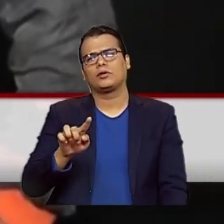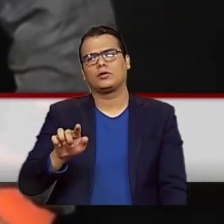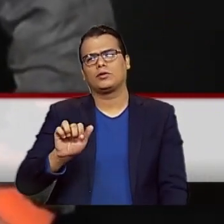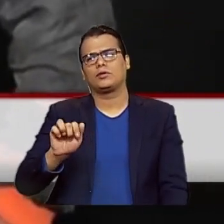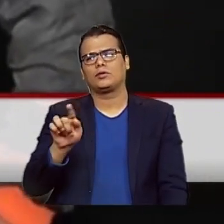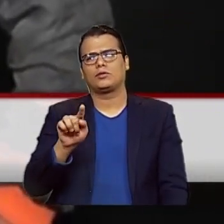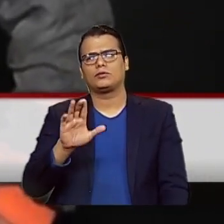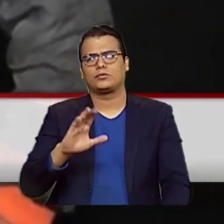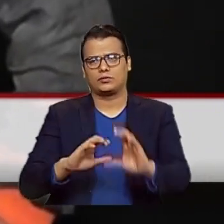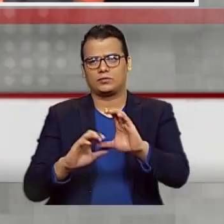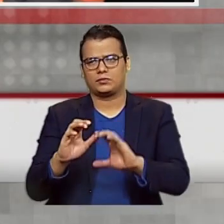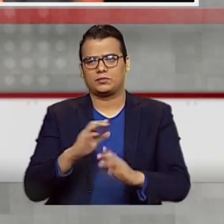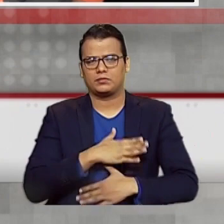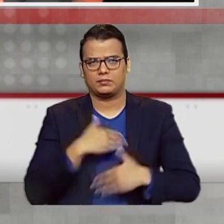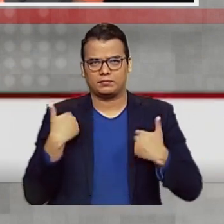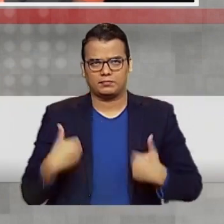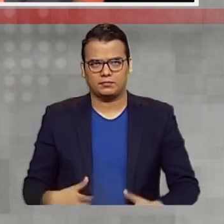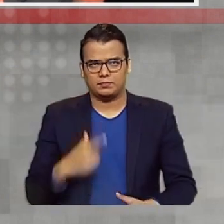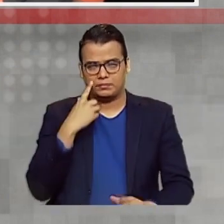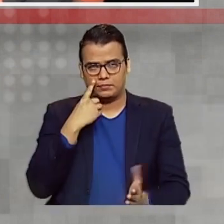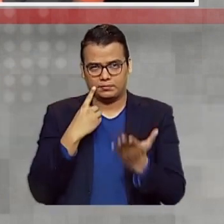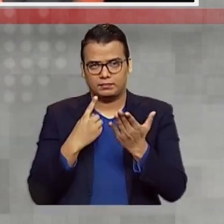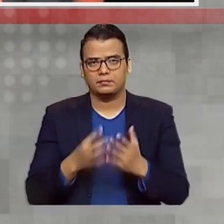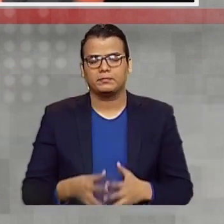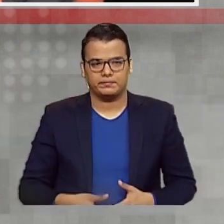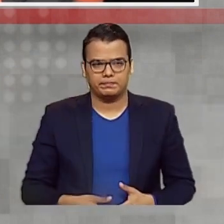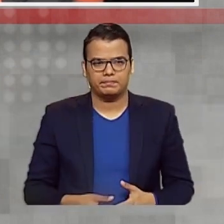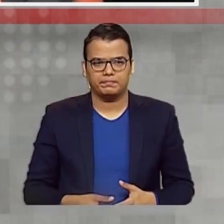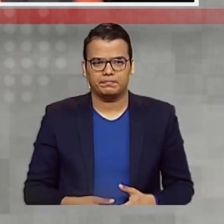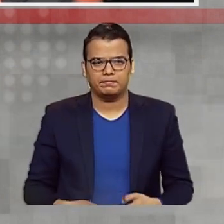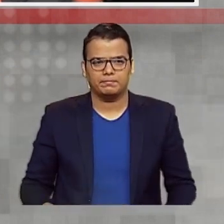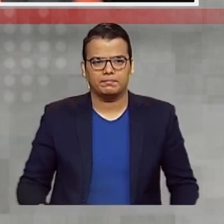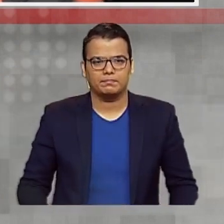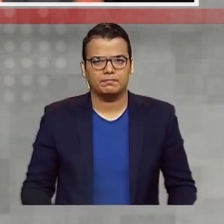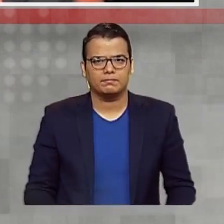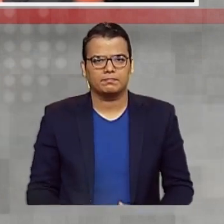Rosas, con la cámara de Guido Daza, Camilo Fajardo, Telepacífico Noticias, más cerca de la región.